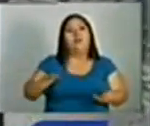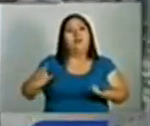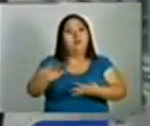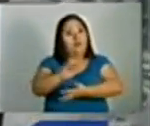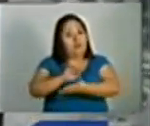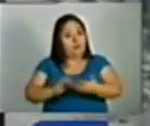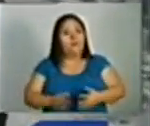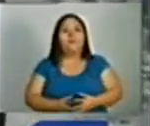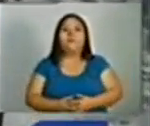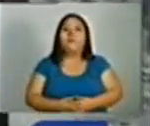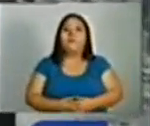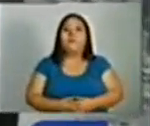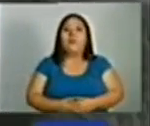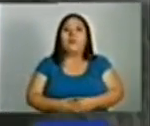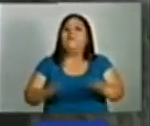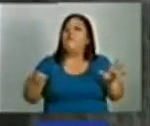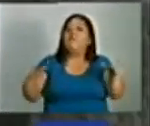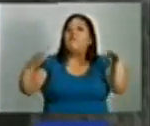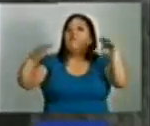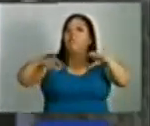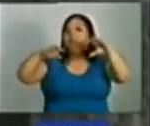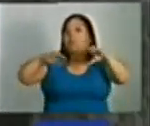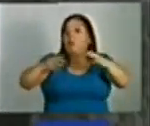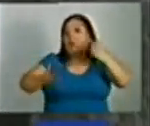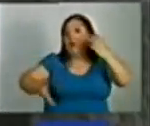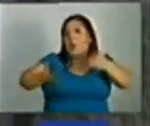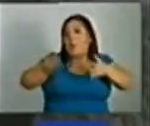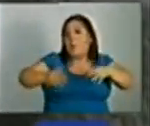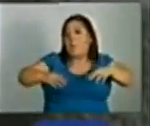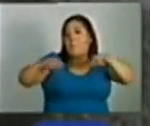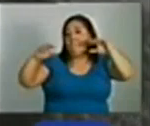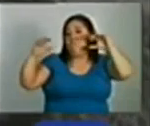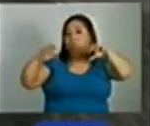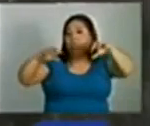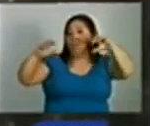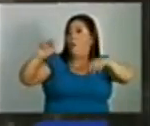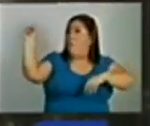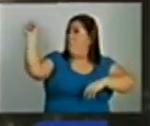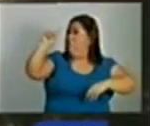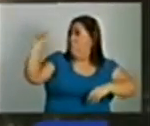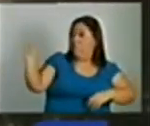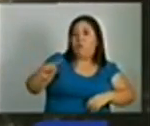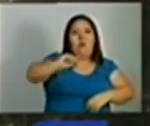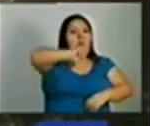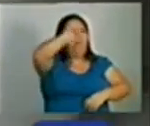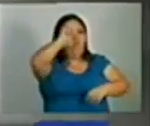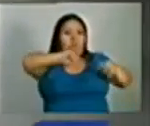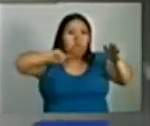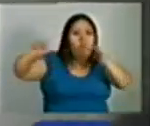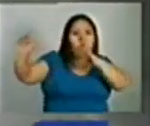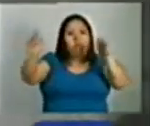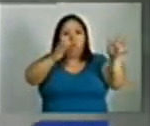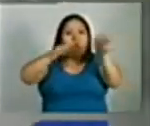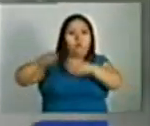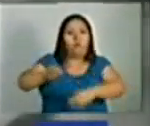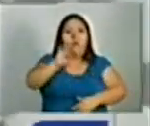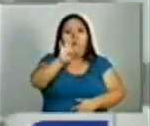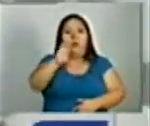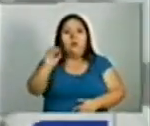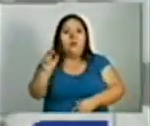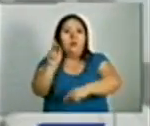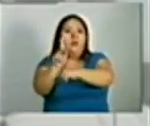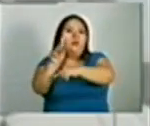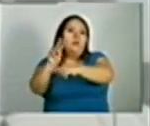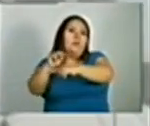Recursos Naturales. Las tormentas pueden estar acompañadas de mucha actividad eléctrica y ráfagas de viento que van a alcanzar los 40 kilómetros por